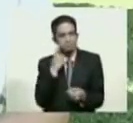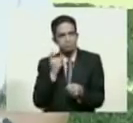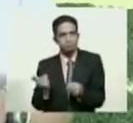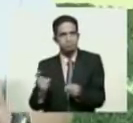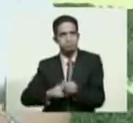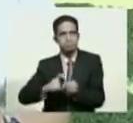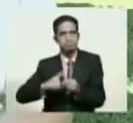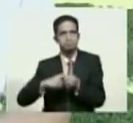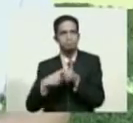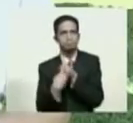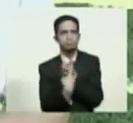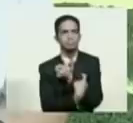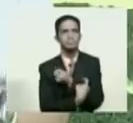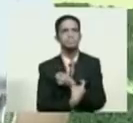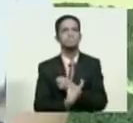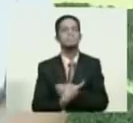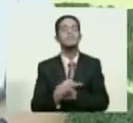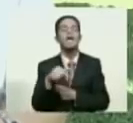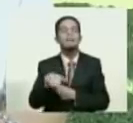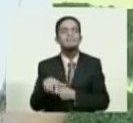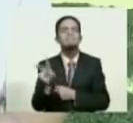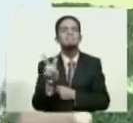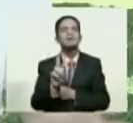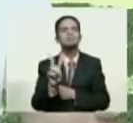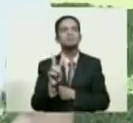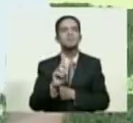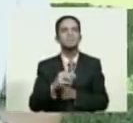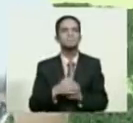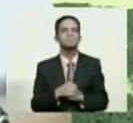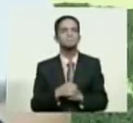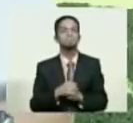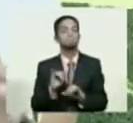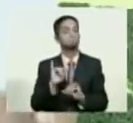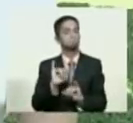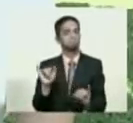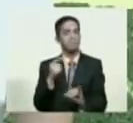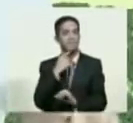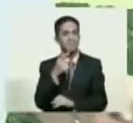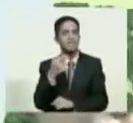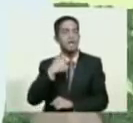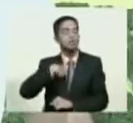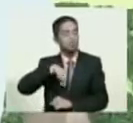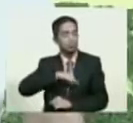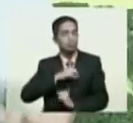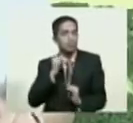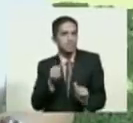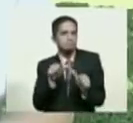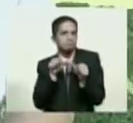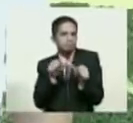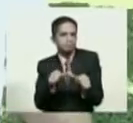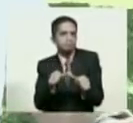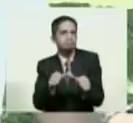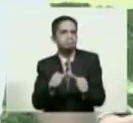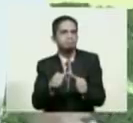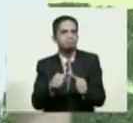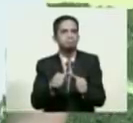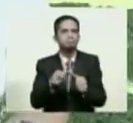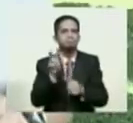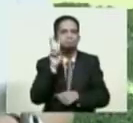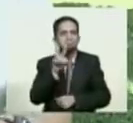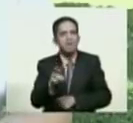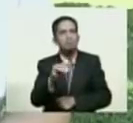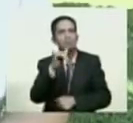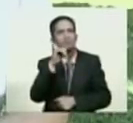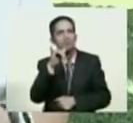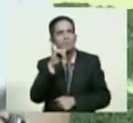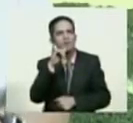vida política de la República Bolivariana de Venezuela. Como ya hemos dicho, vamos a estar muy pendientes de la información en vivo y directo que se esté